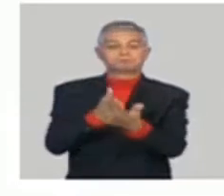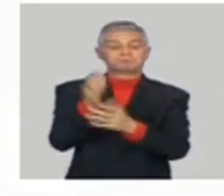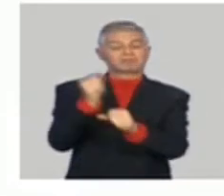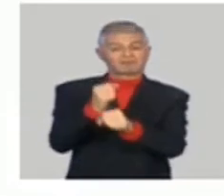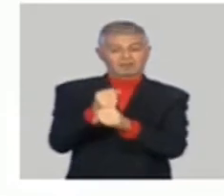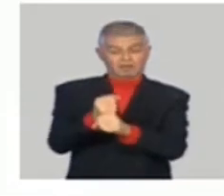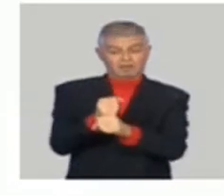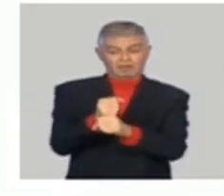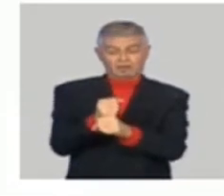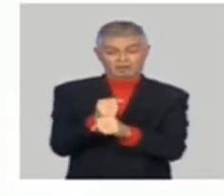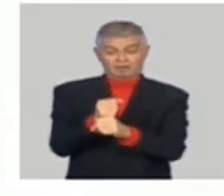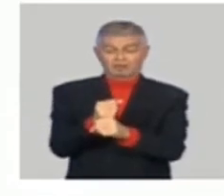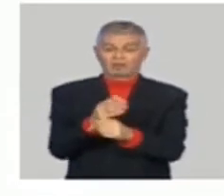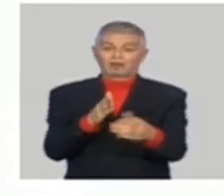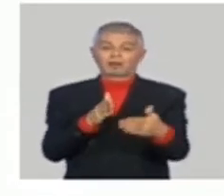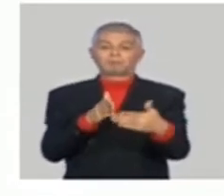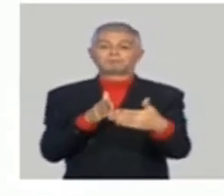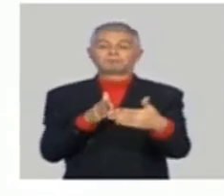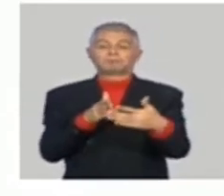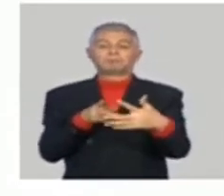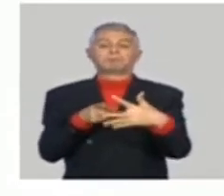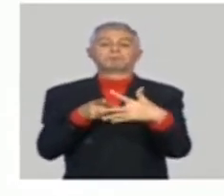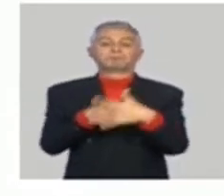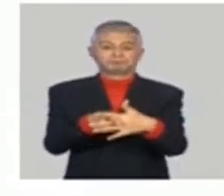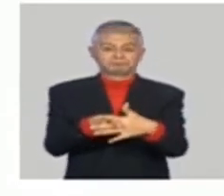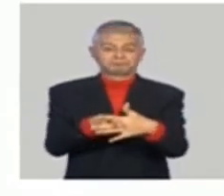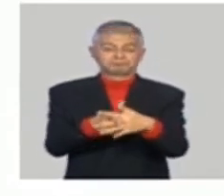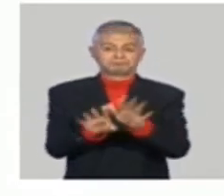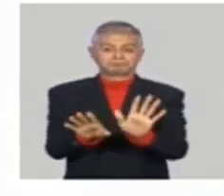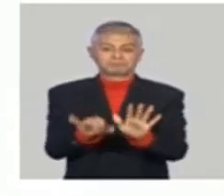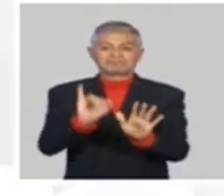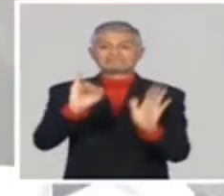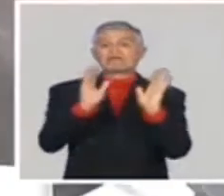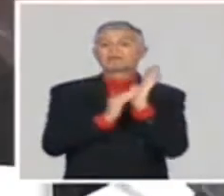ininterrumpido ese cómputo de los 6 meses.